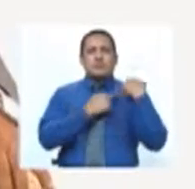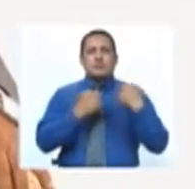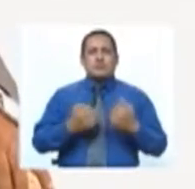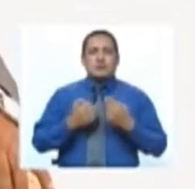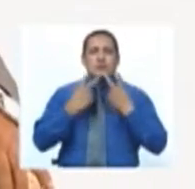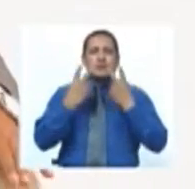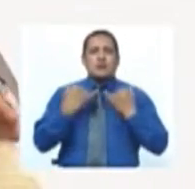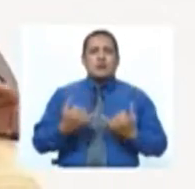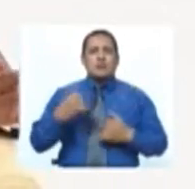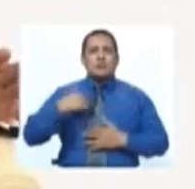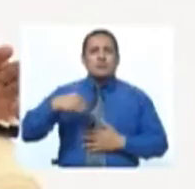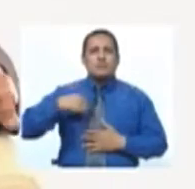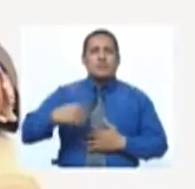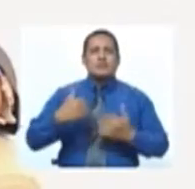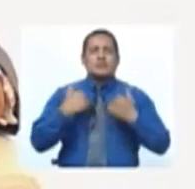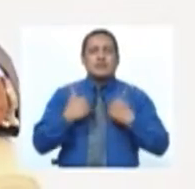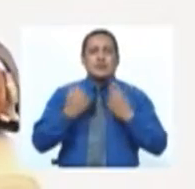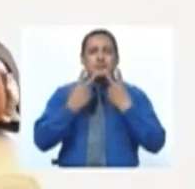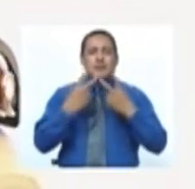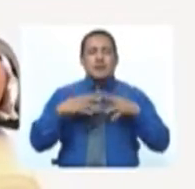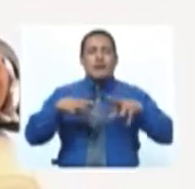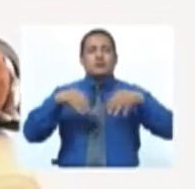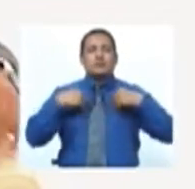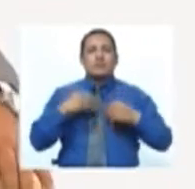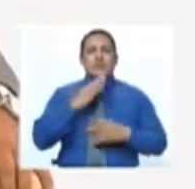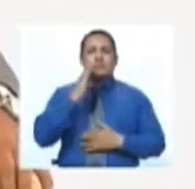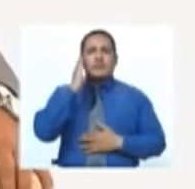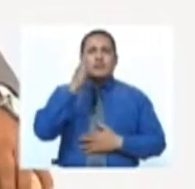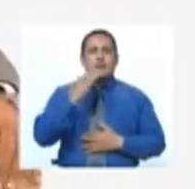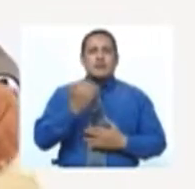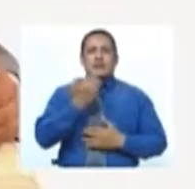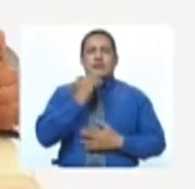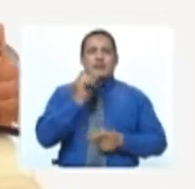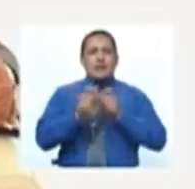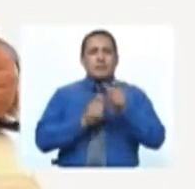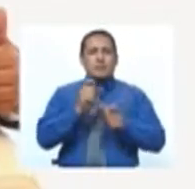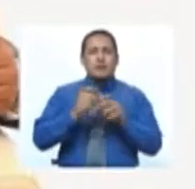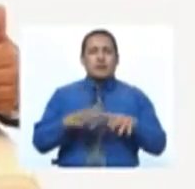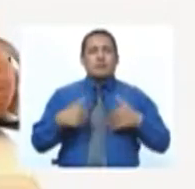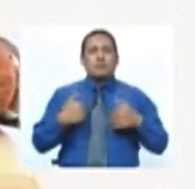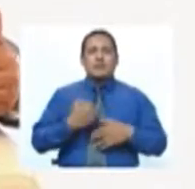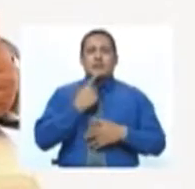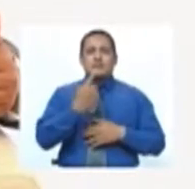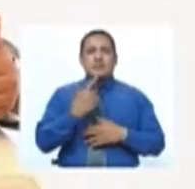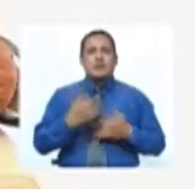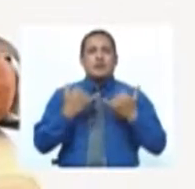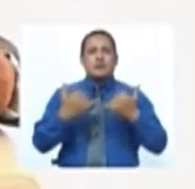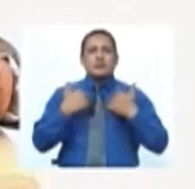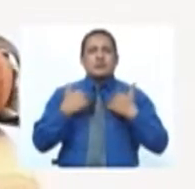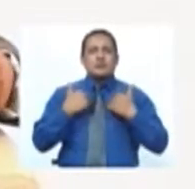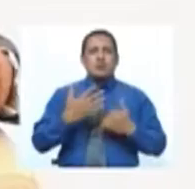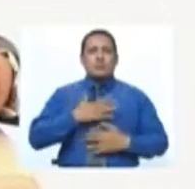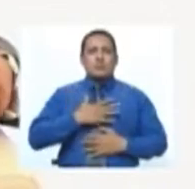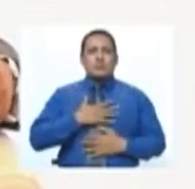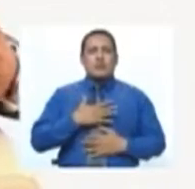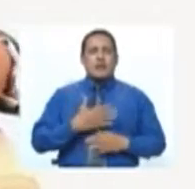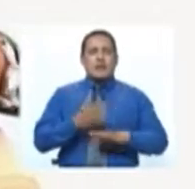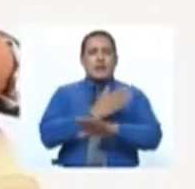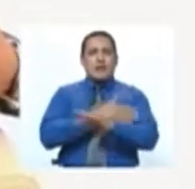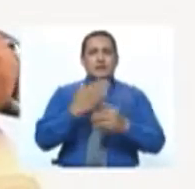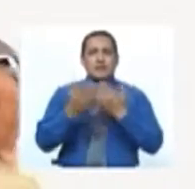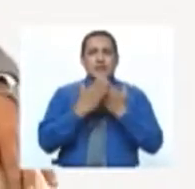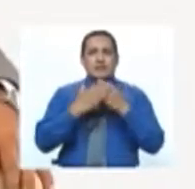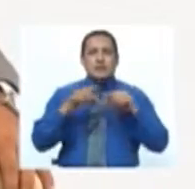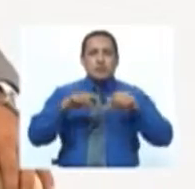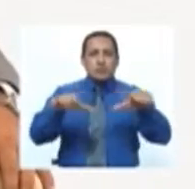digámoslo así, que las municipalidades tienen que a su vez imponer a las personas que pueden estar teniendo propiedad predial